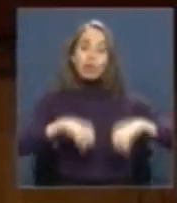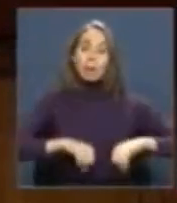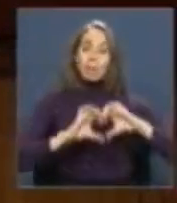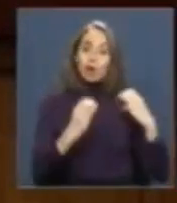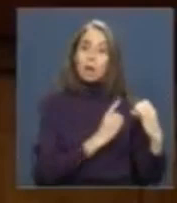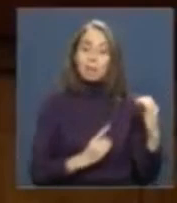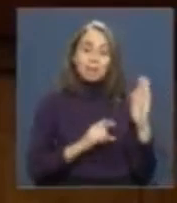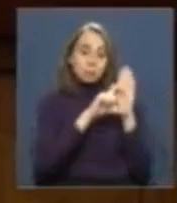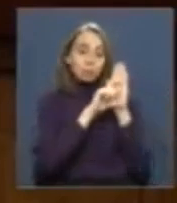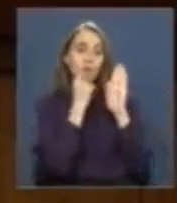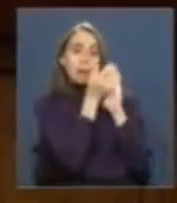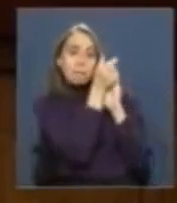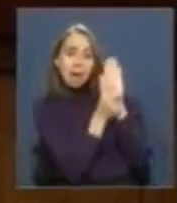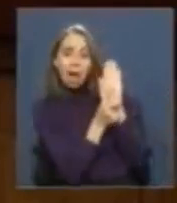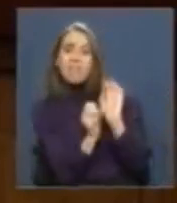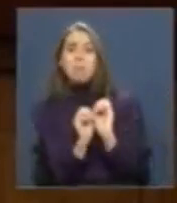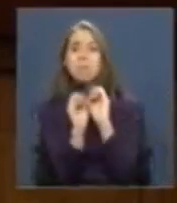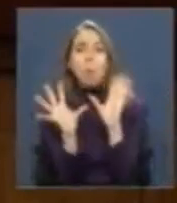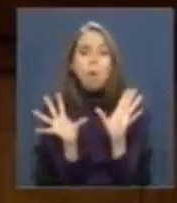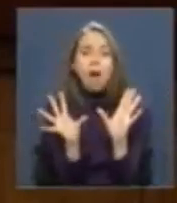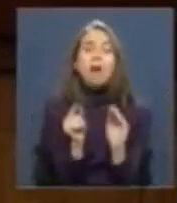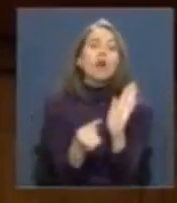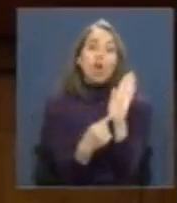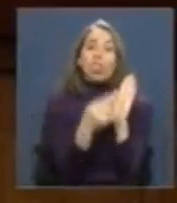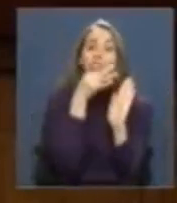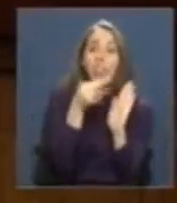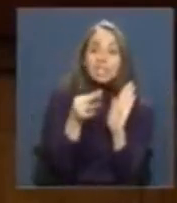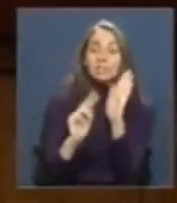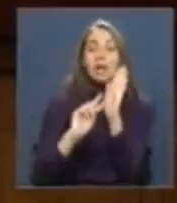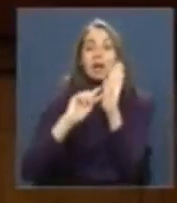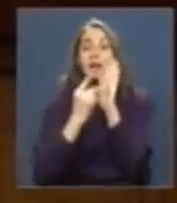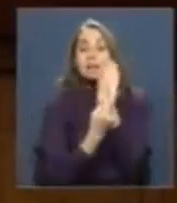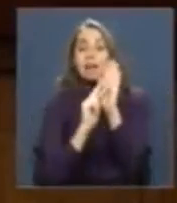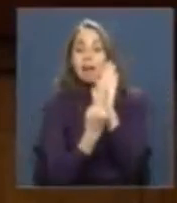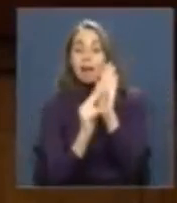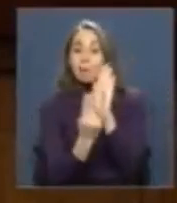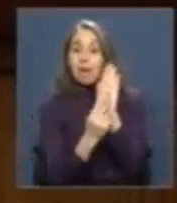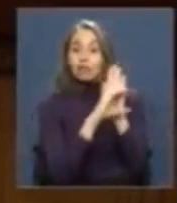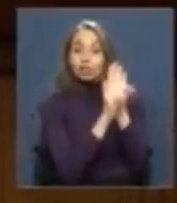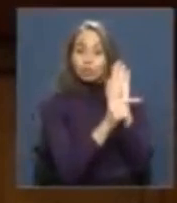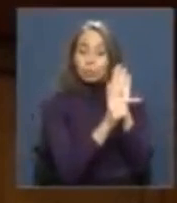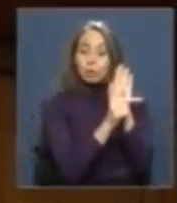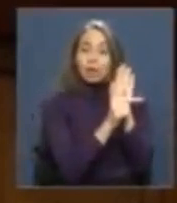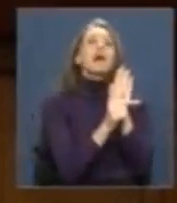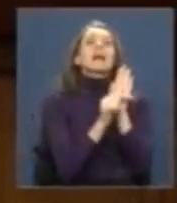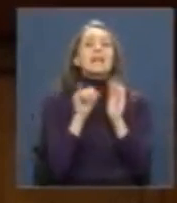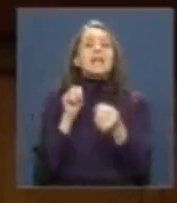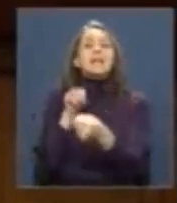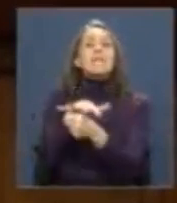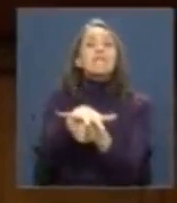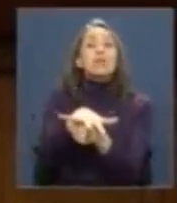era claro en señalar que las modificaciones serán aplicables a partir de las